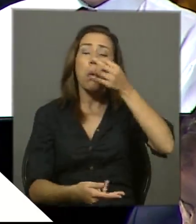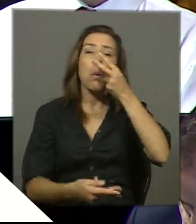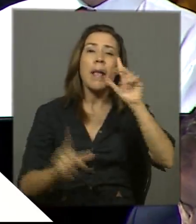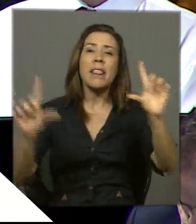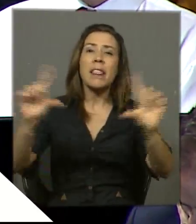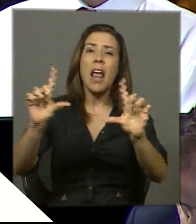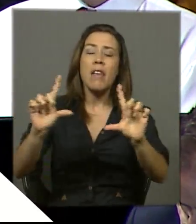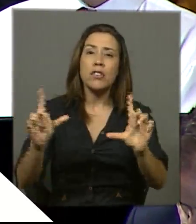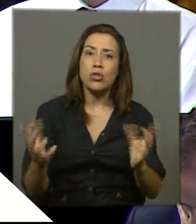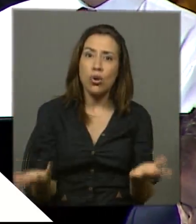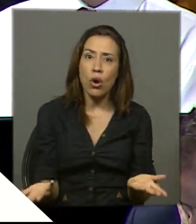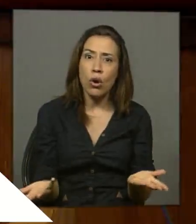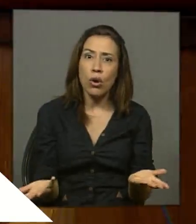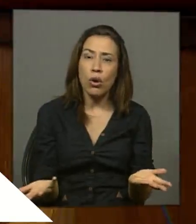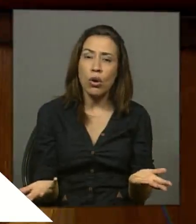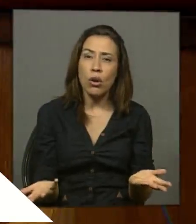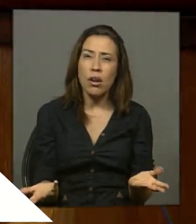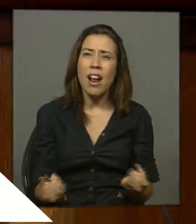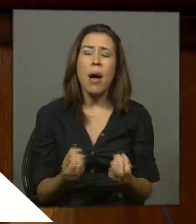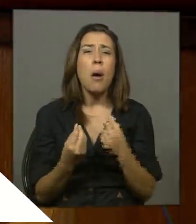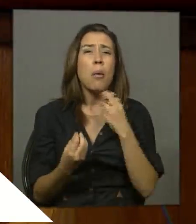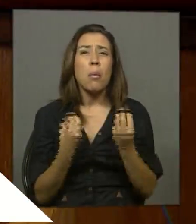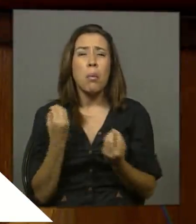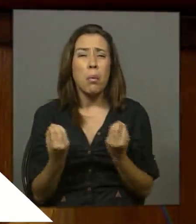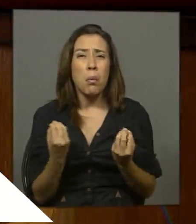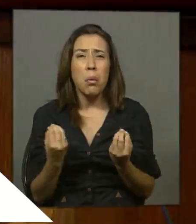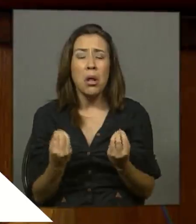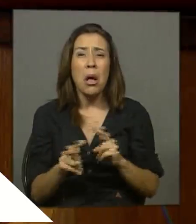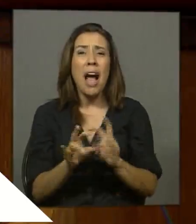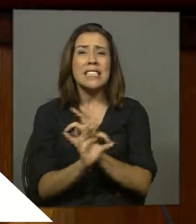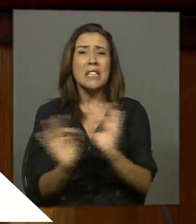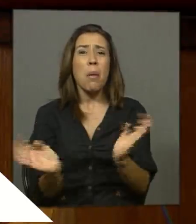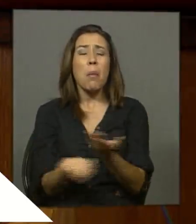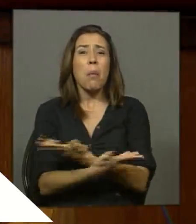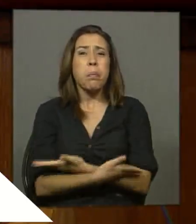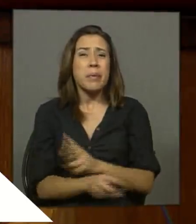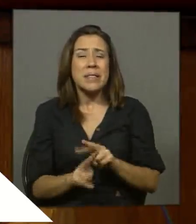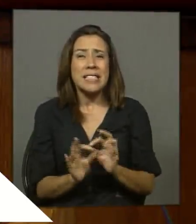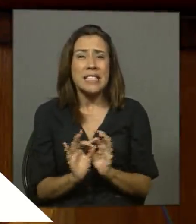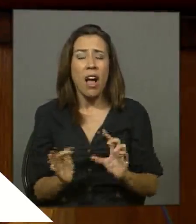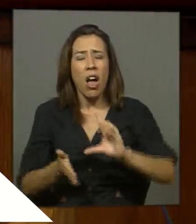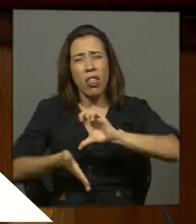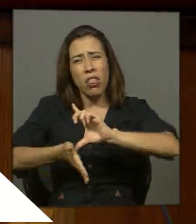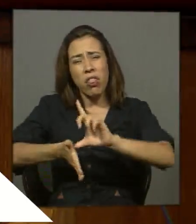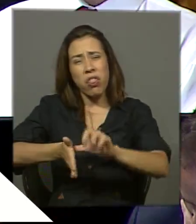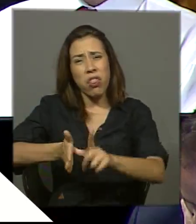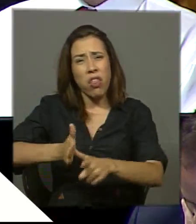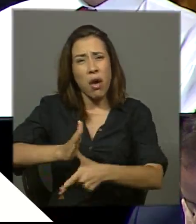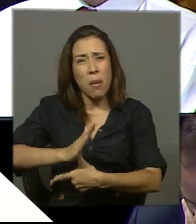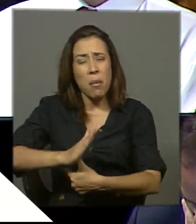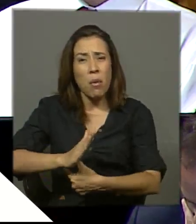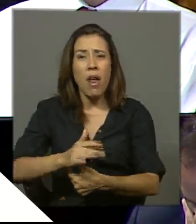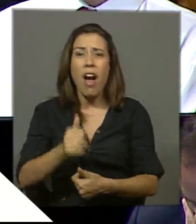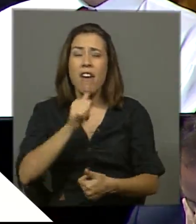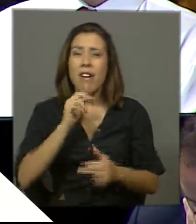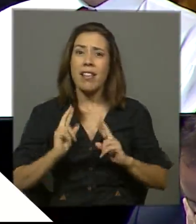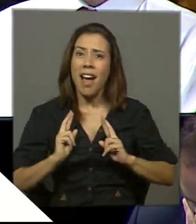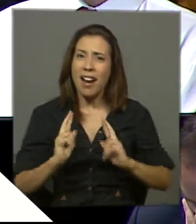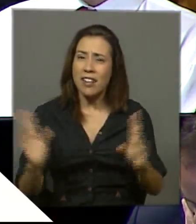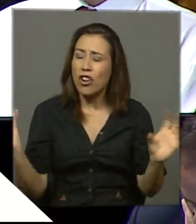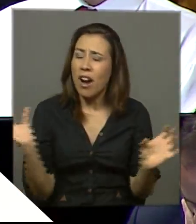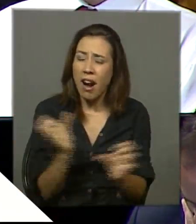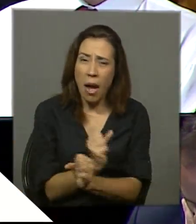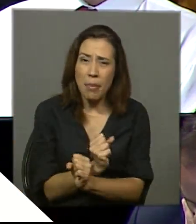ministro ministro A qué se debe la inoperancia la demora la falta de reacción